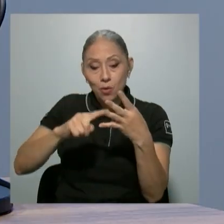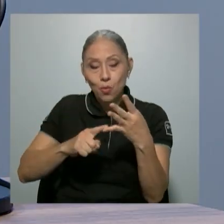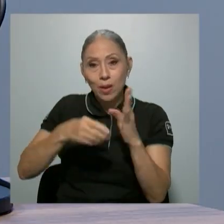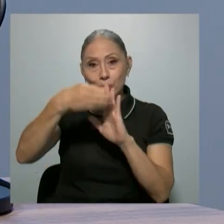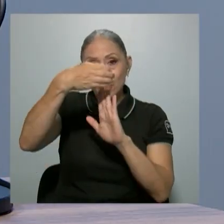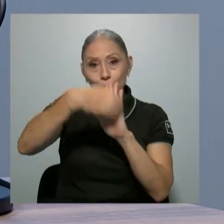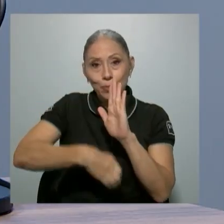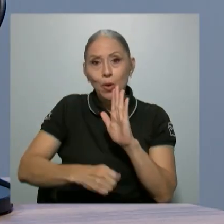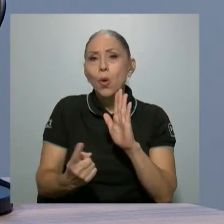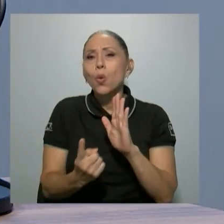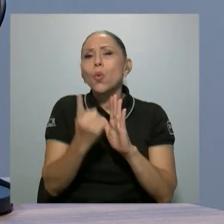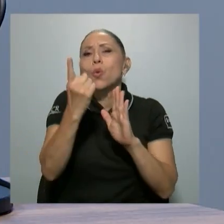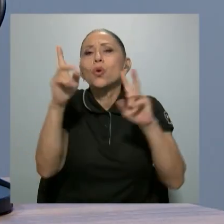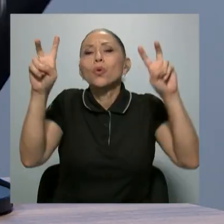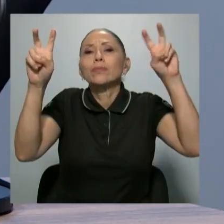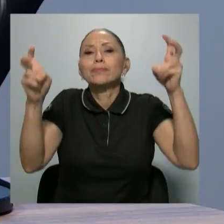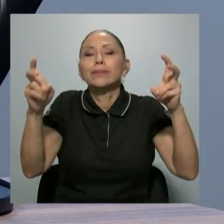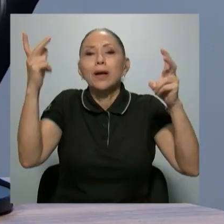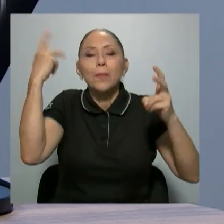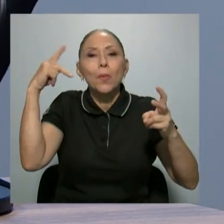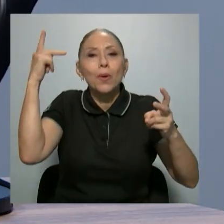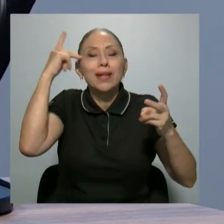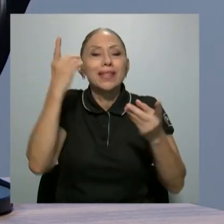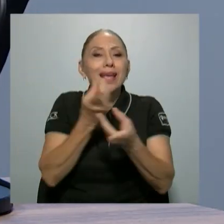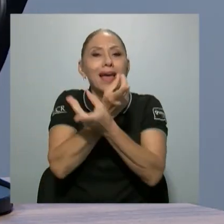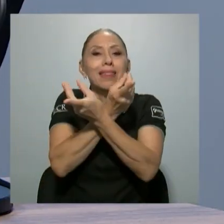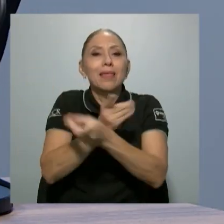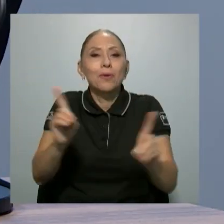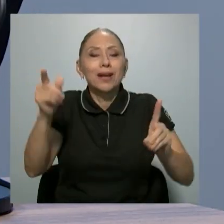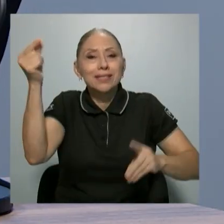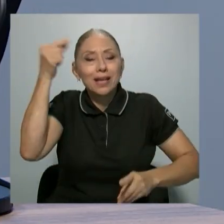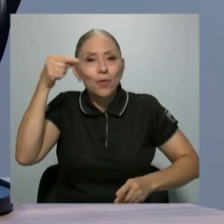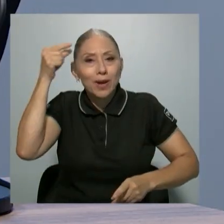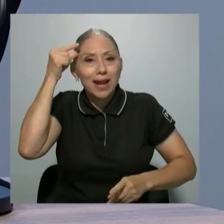democracia, gobernanza, y desde siempre